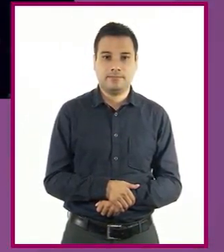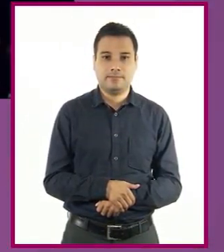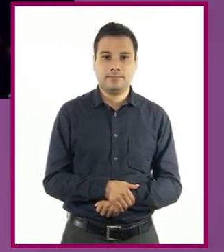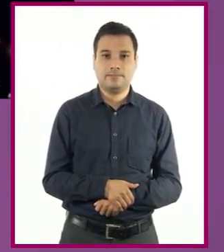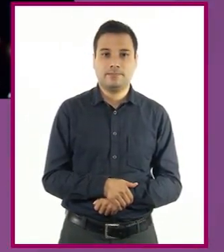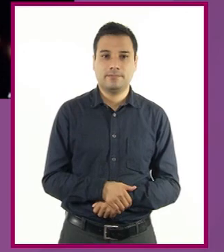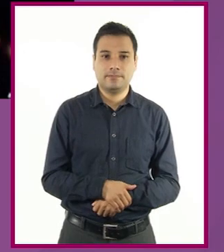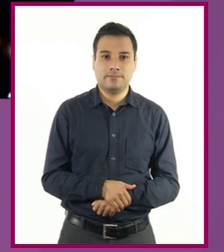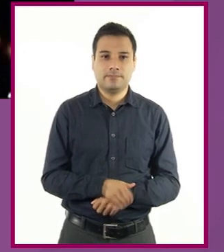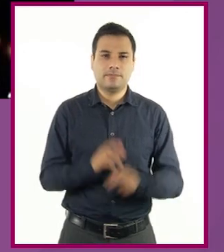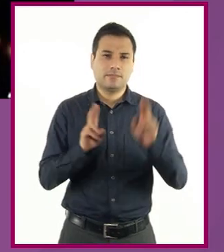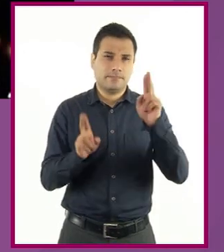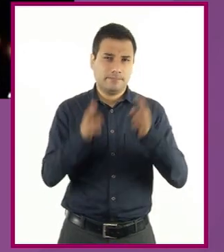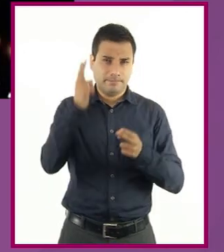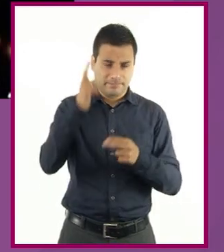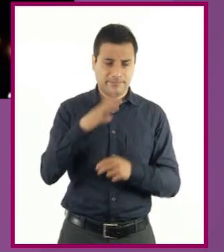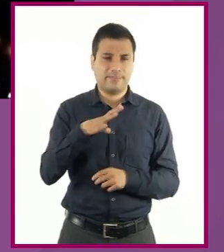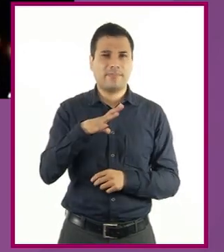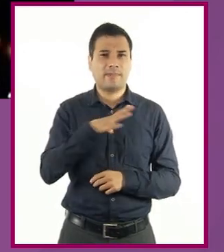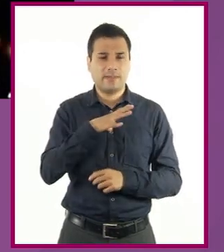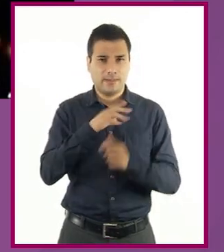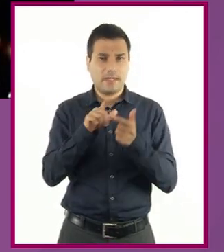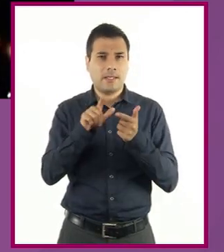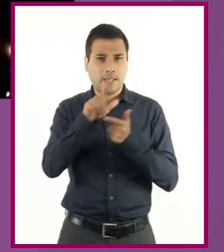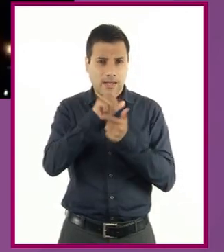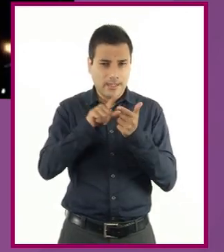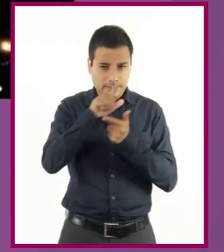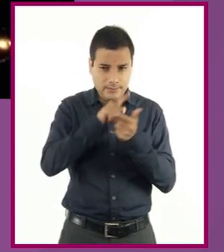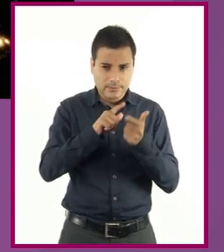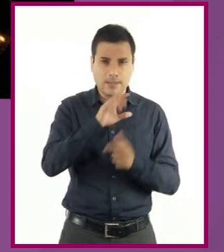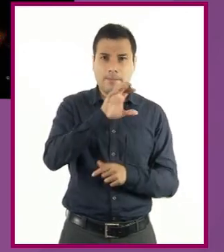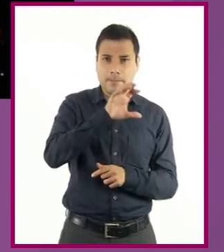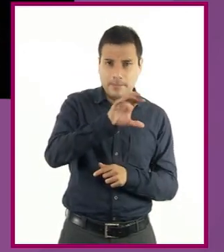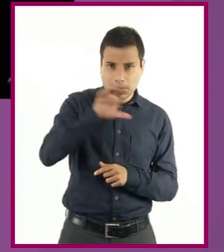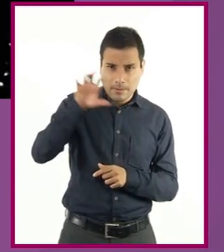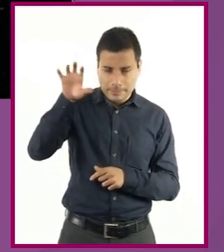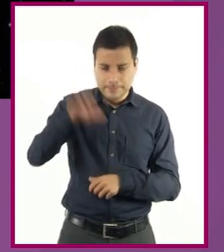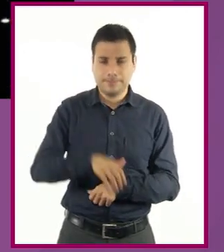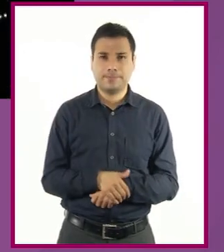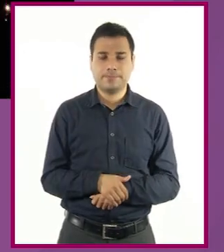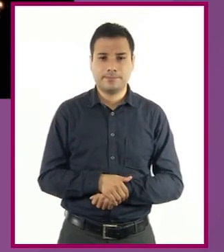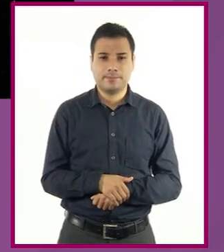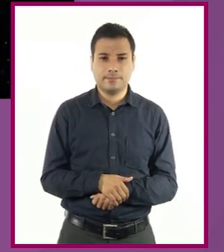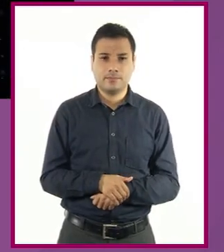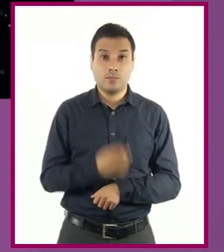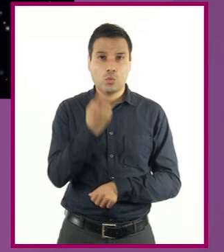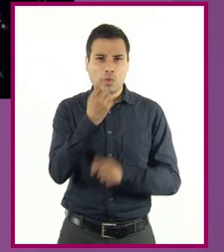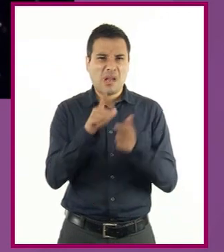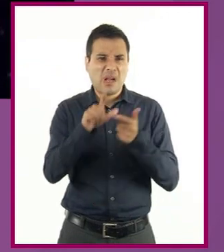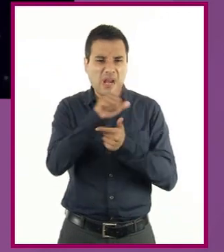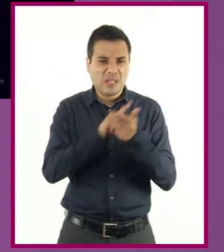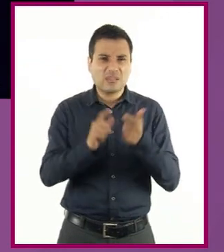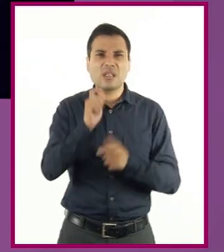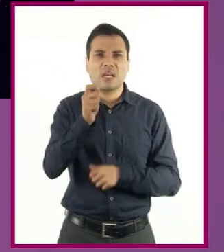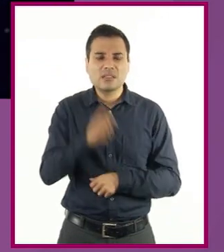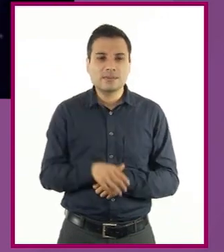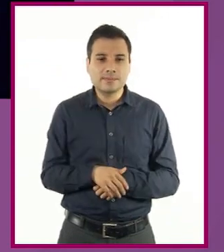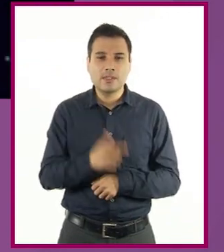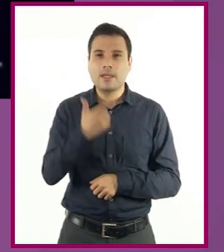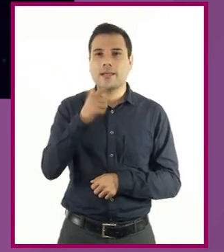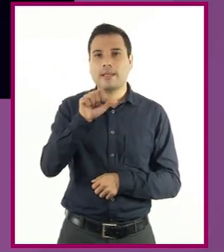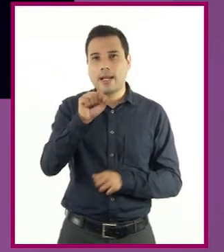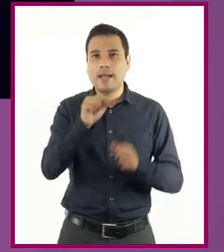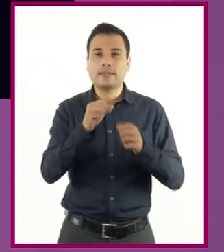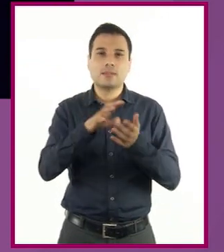El universo está formado a gran escala por galaxias y conjuntos de estas. Una galaxia es una agrupación de